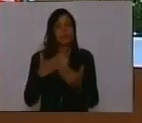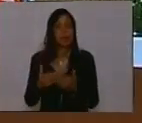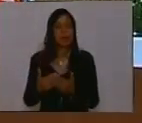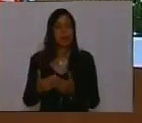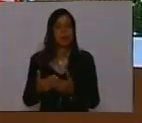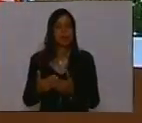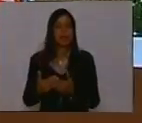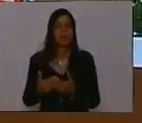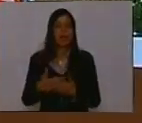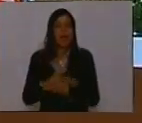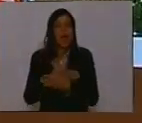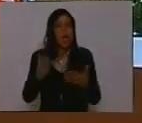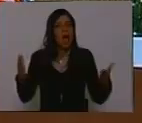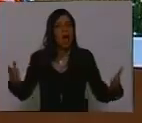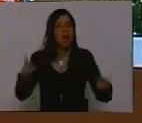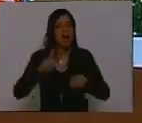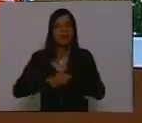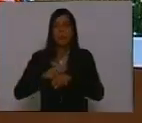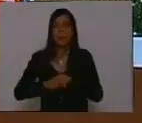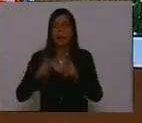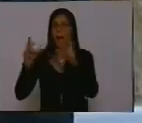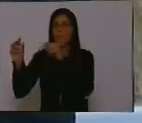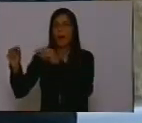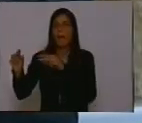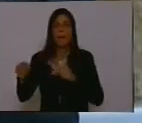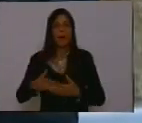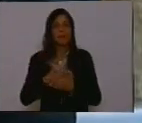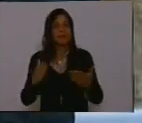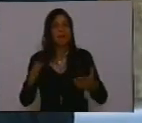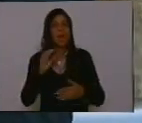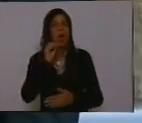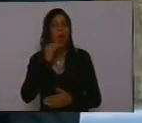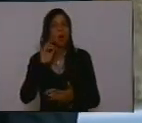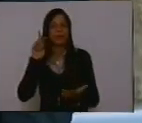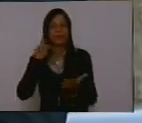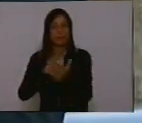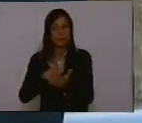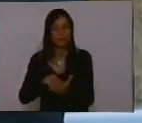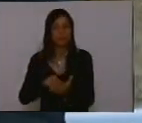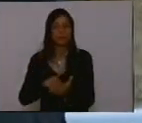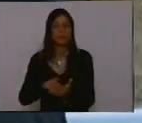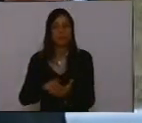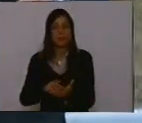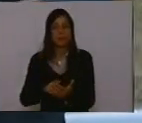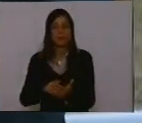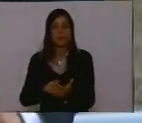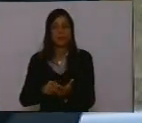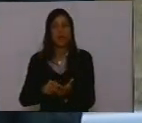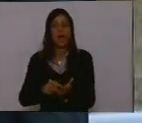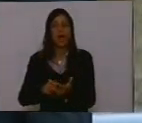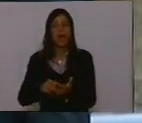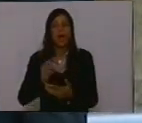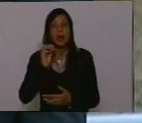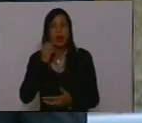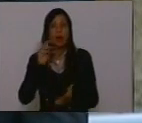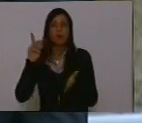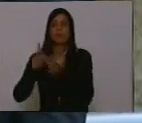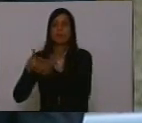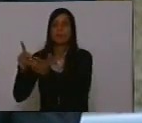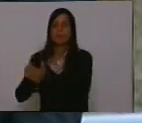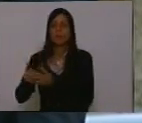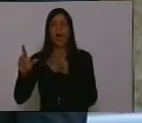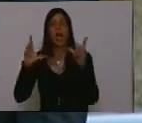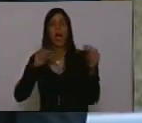el debate, que ese debate sea en el marco de las